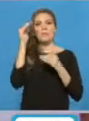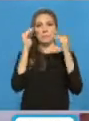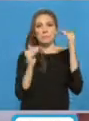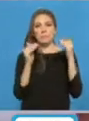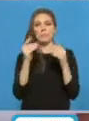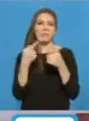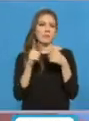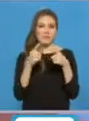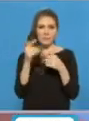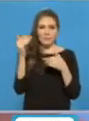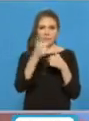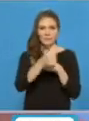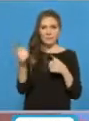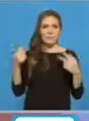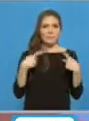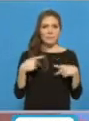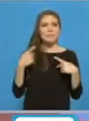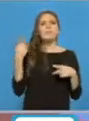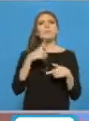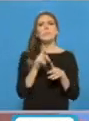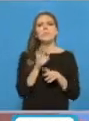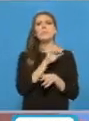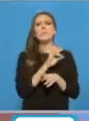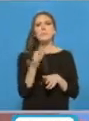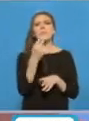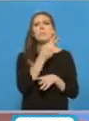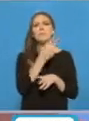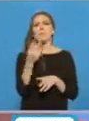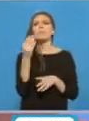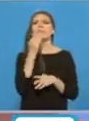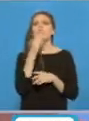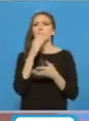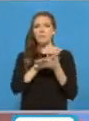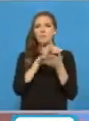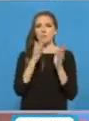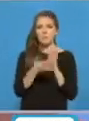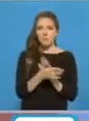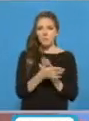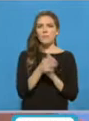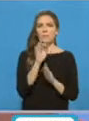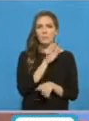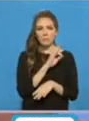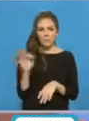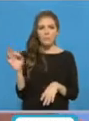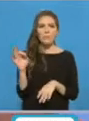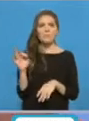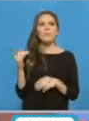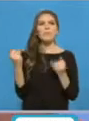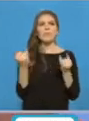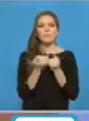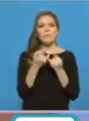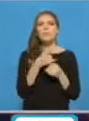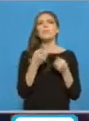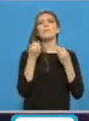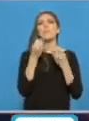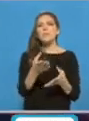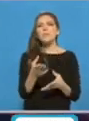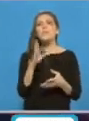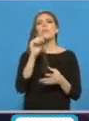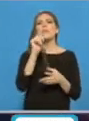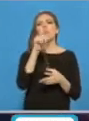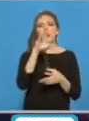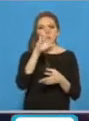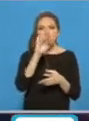a poner 2 tortillas en la comida, es muy bueno, son suficientes. Insisto, la tortilla convencional nos da calcio, nos da fibra, nos da